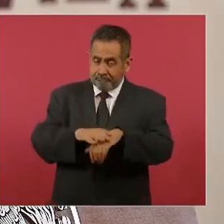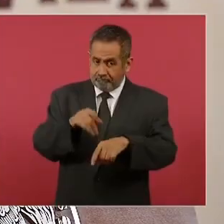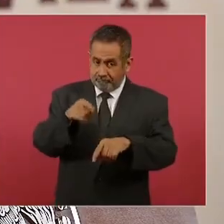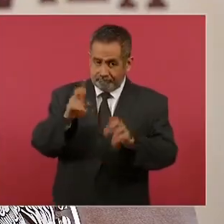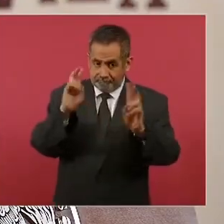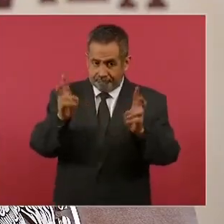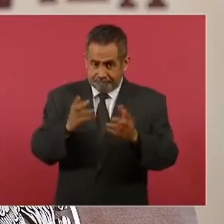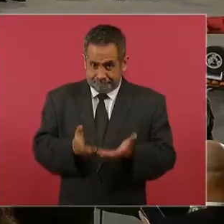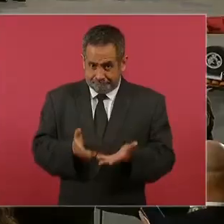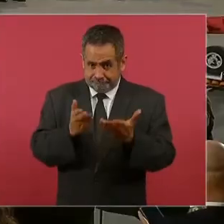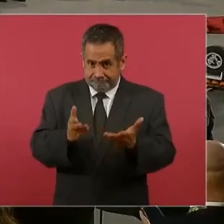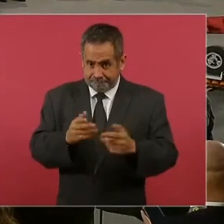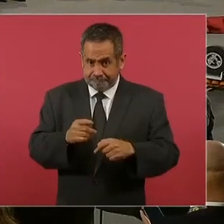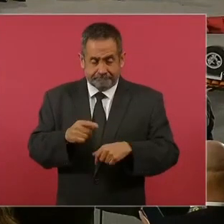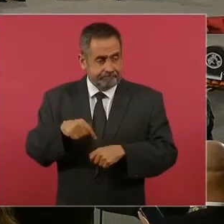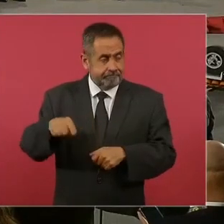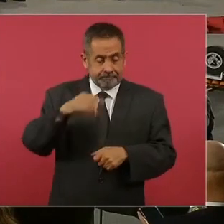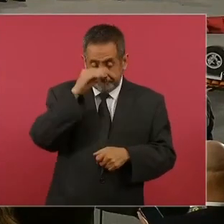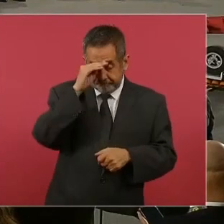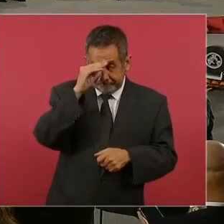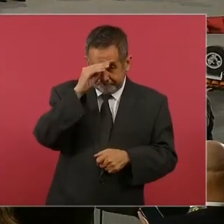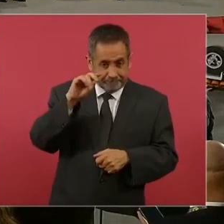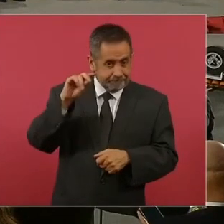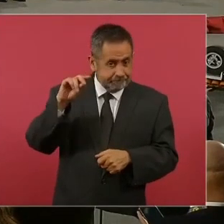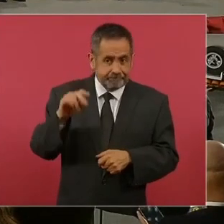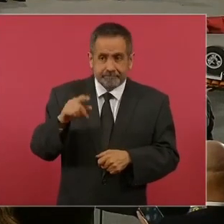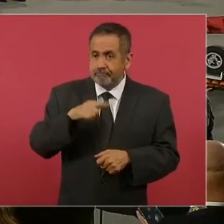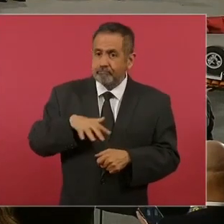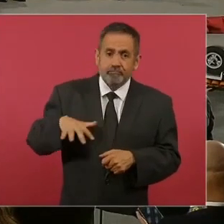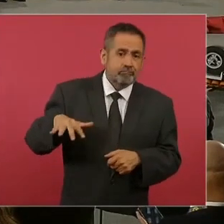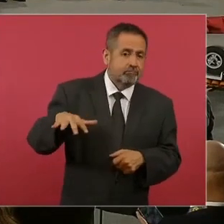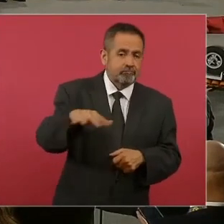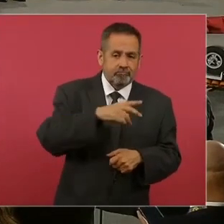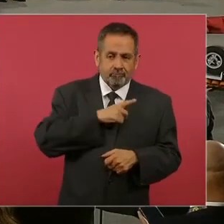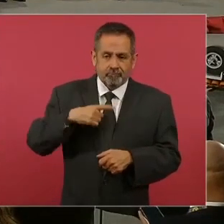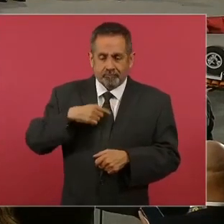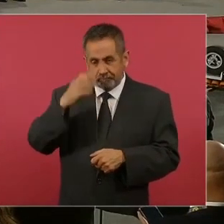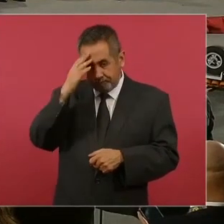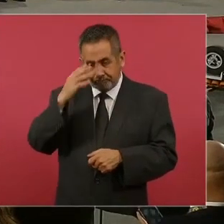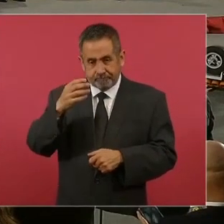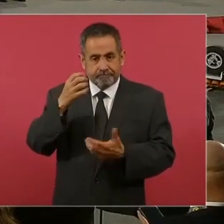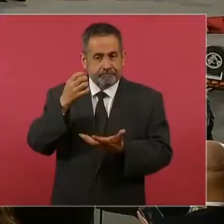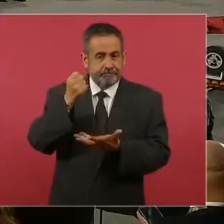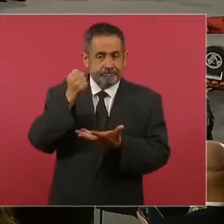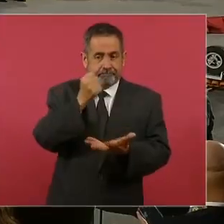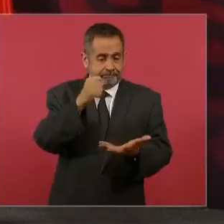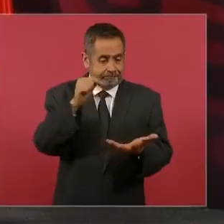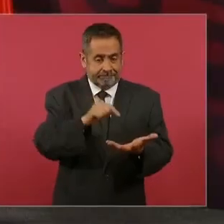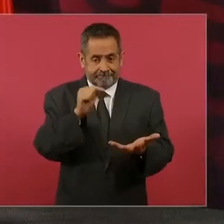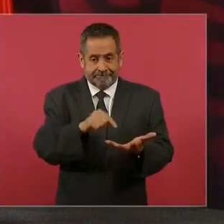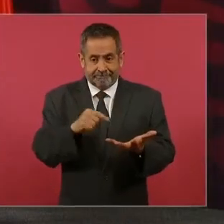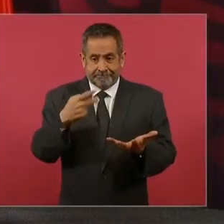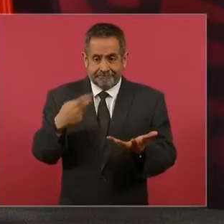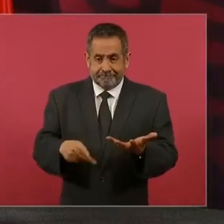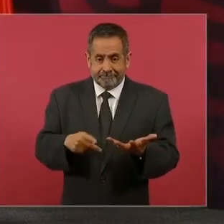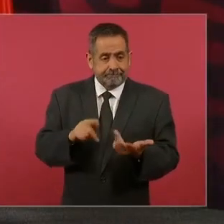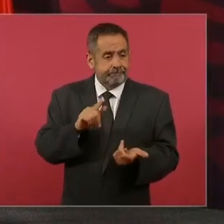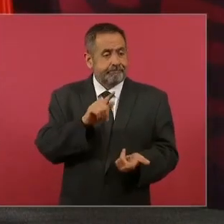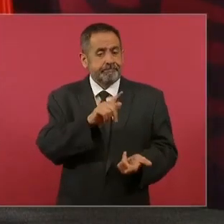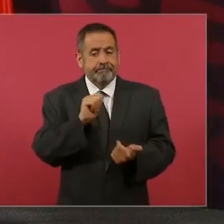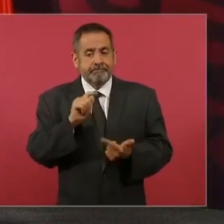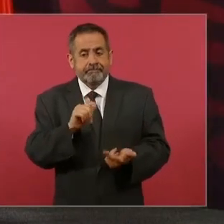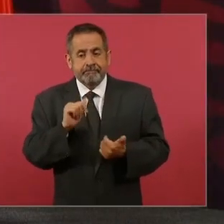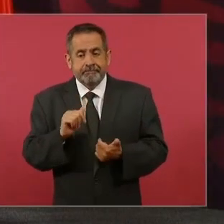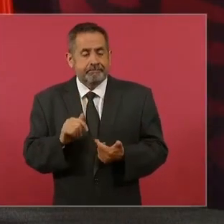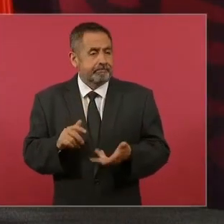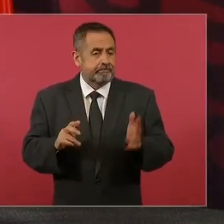sobre la mesa que requiere de la atención y el conocimiento de la ciudadanía. Los recursos públicos que se dejan de percibir